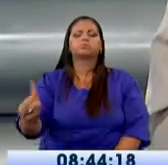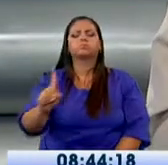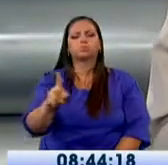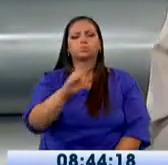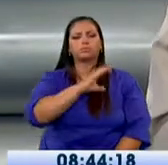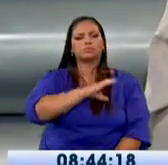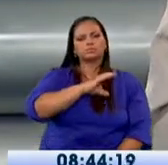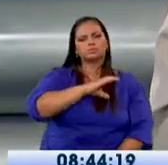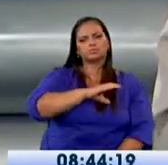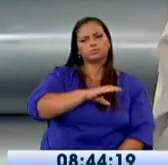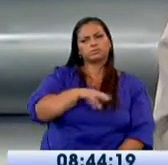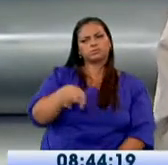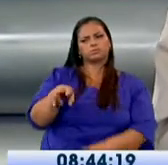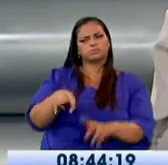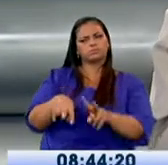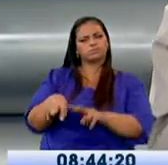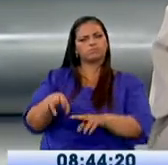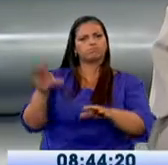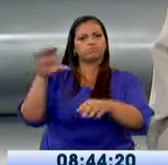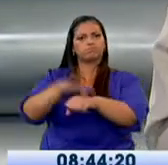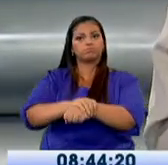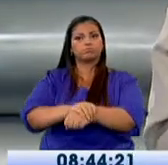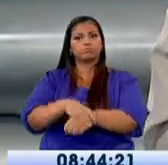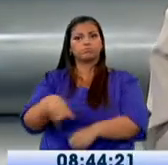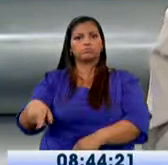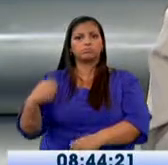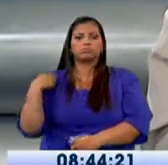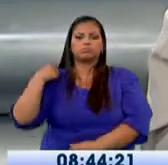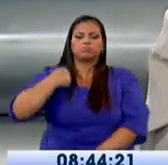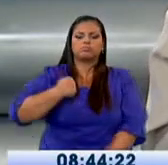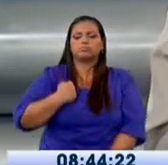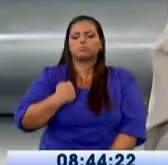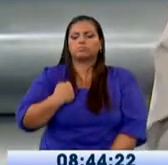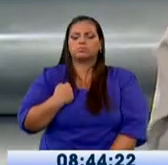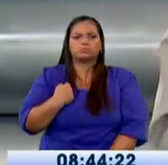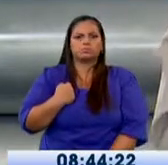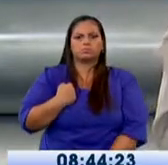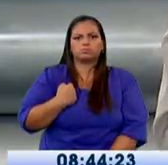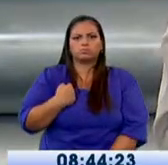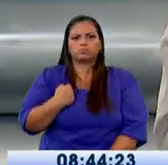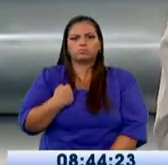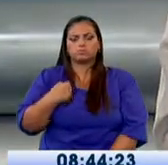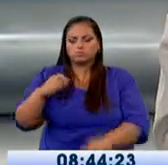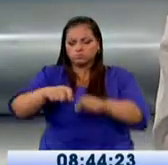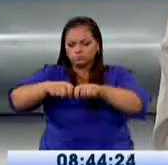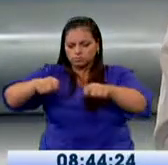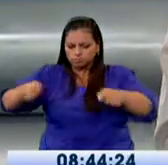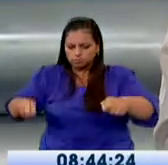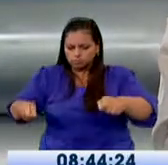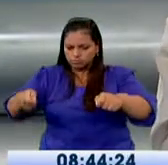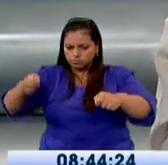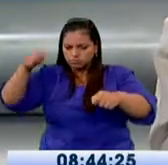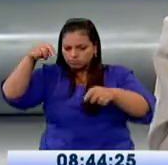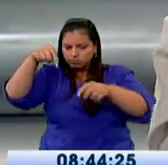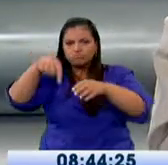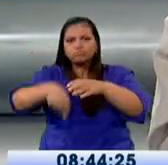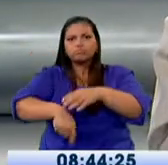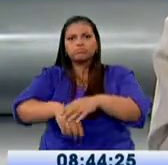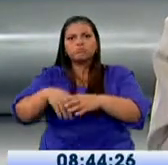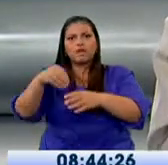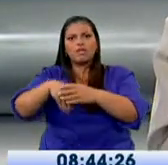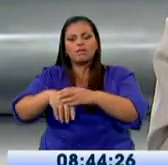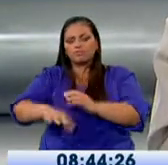encontró también un arma de fuego. El menor de edad fue detenido para las investigaciones respectivas.